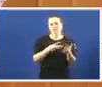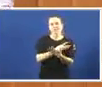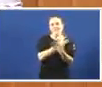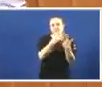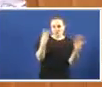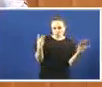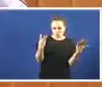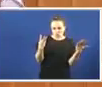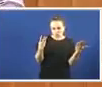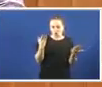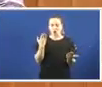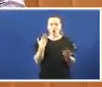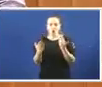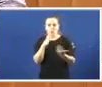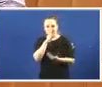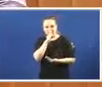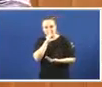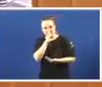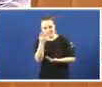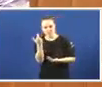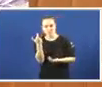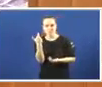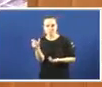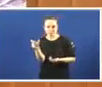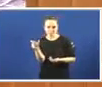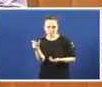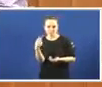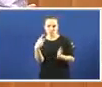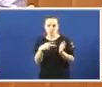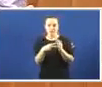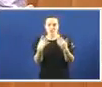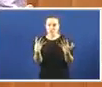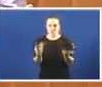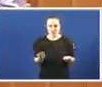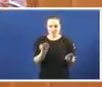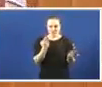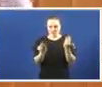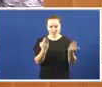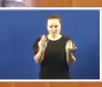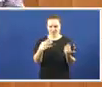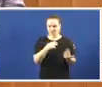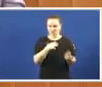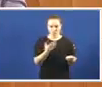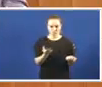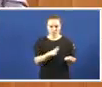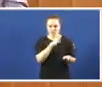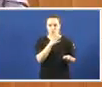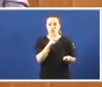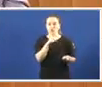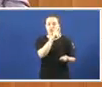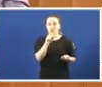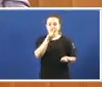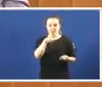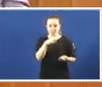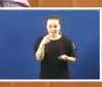2018, non a pode comparar directamente cunha cantidad de 2009, porque 100 euros